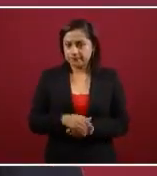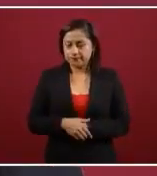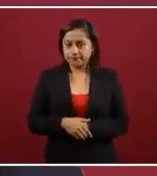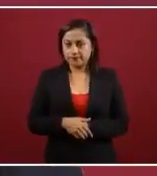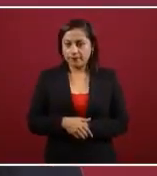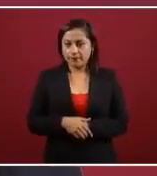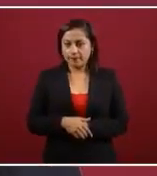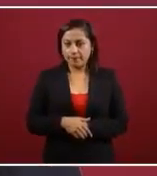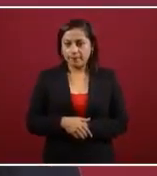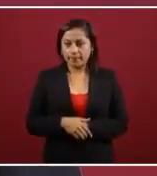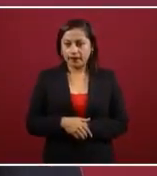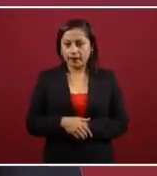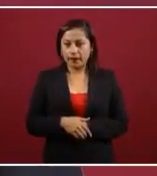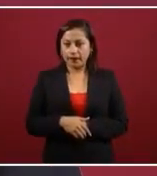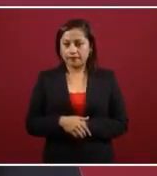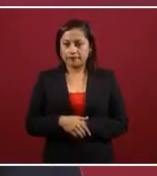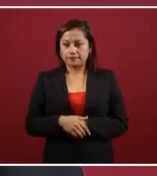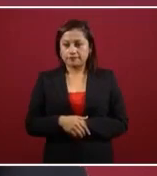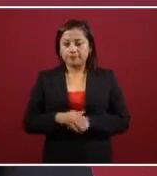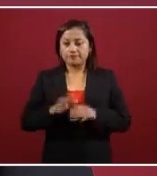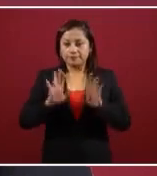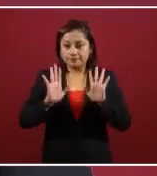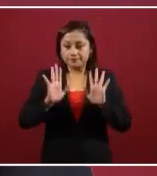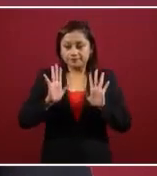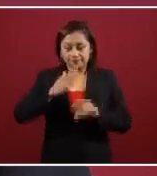hacer ese compromiso. Yo creo que,